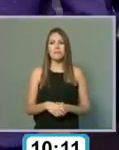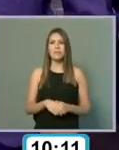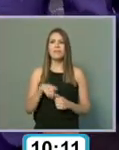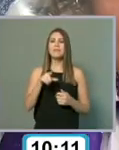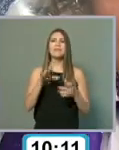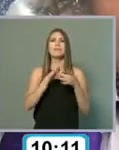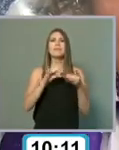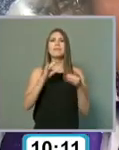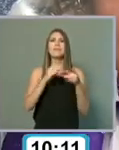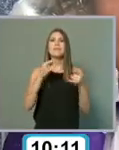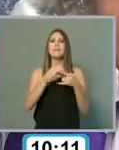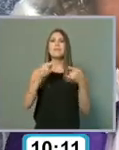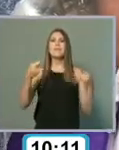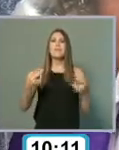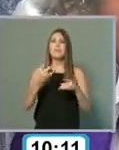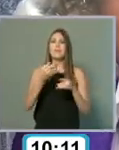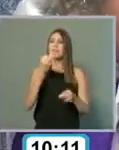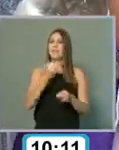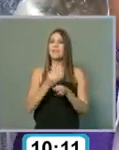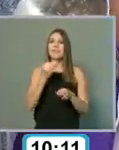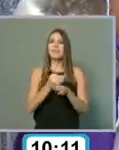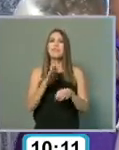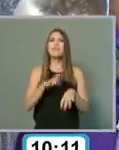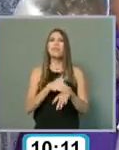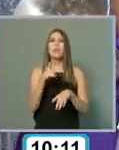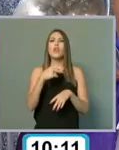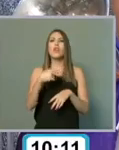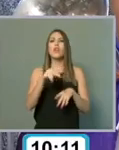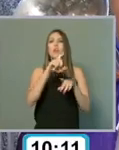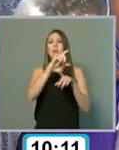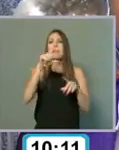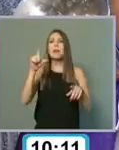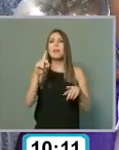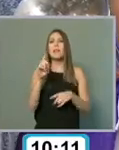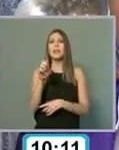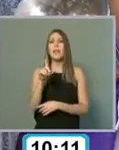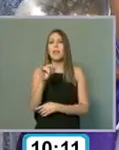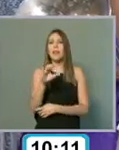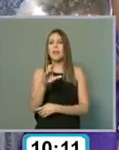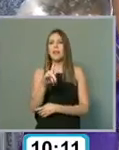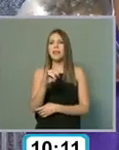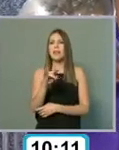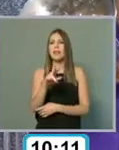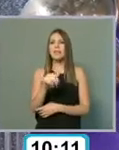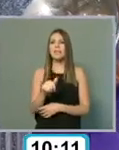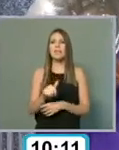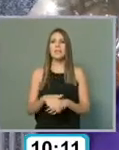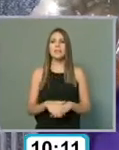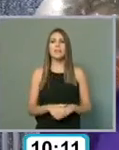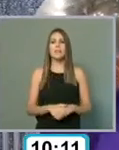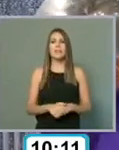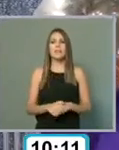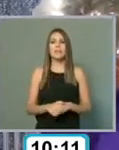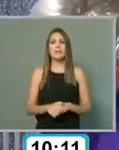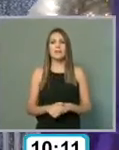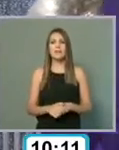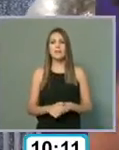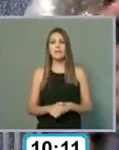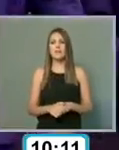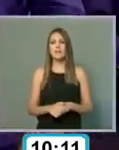anécdota que es muy chistosa de por qué la delictiva, las mamás que les decía se juntaban para echar, pues no la chorcha precisamente,